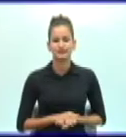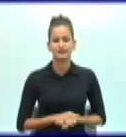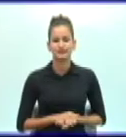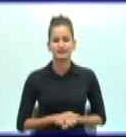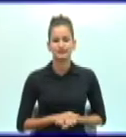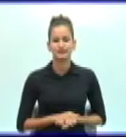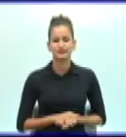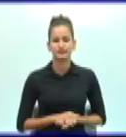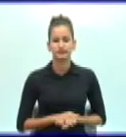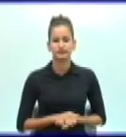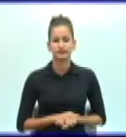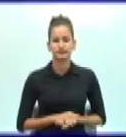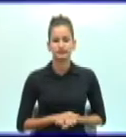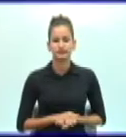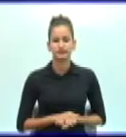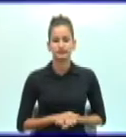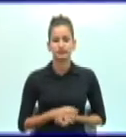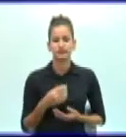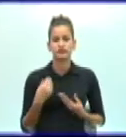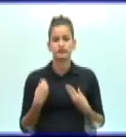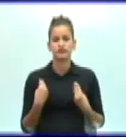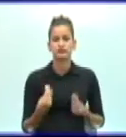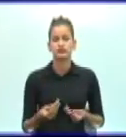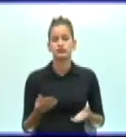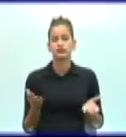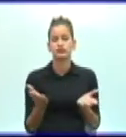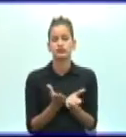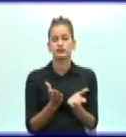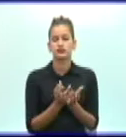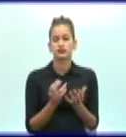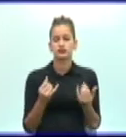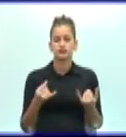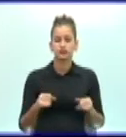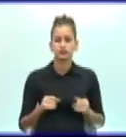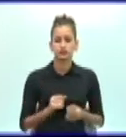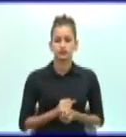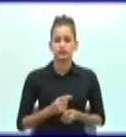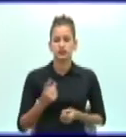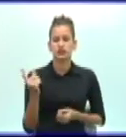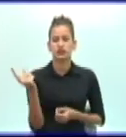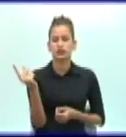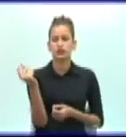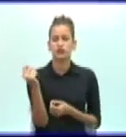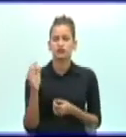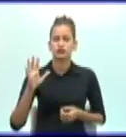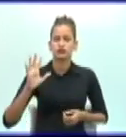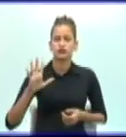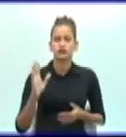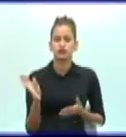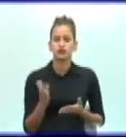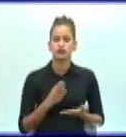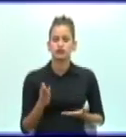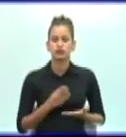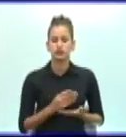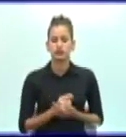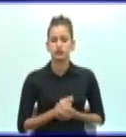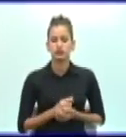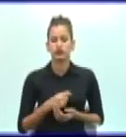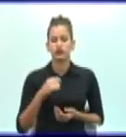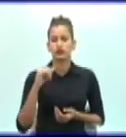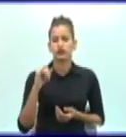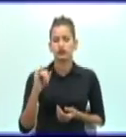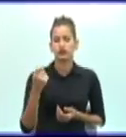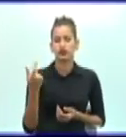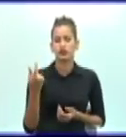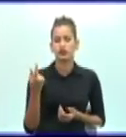Habíamos dejado como estudio independiente este problema. El costo de 5 libretas es de